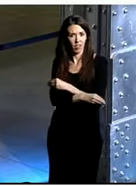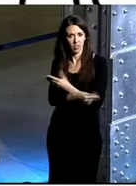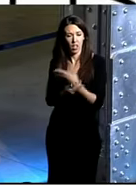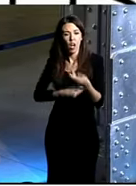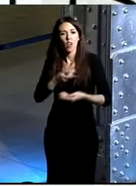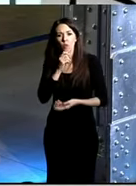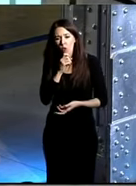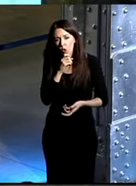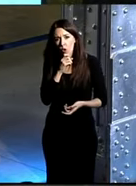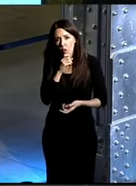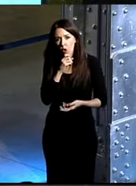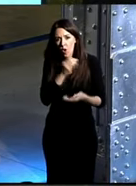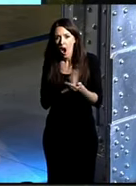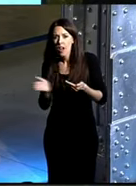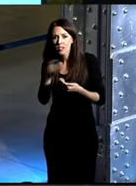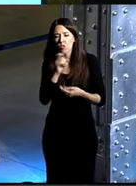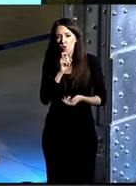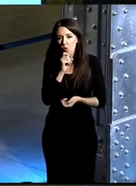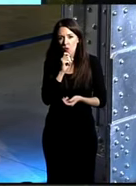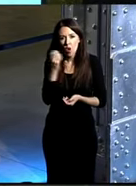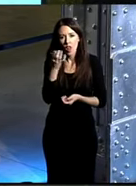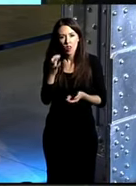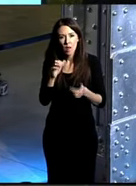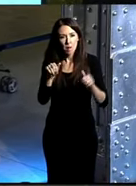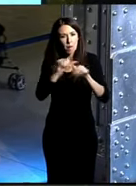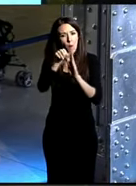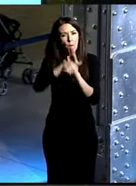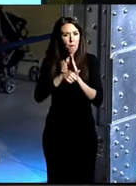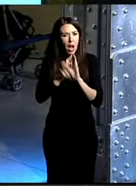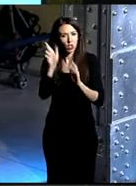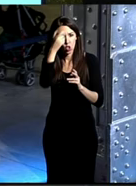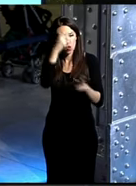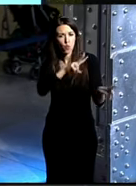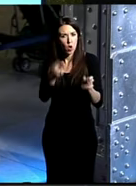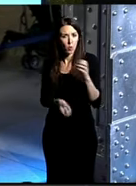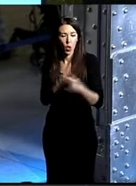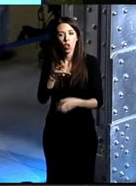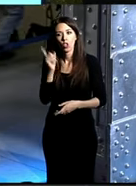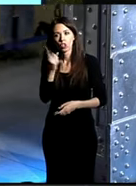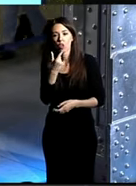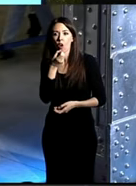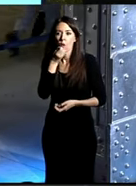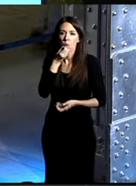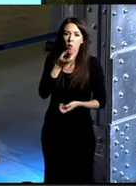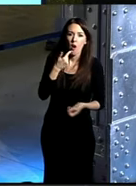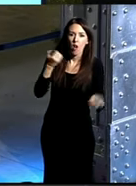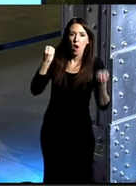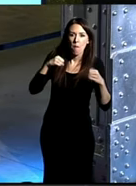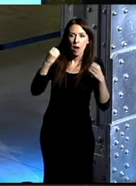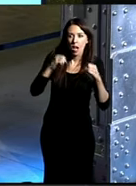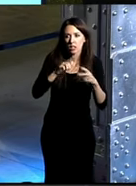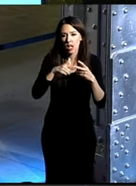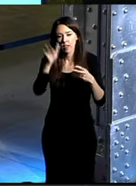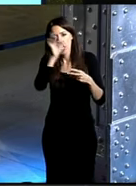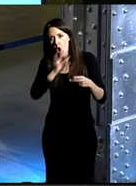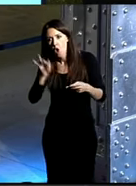¿cómo hacemos con estas alternativas? Tenemos que generar nuevos marcos conceptuales. No se trata simplemente de decir, bueno, vamos de la teoría a la práctica de la